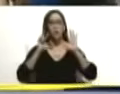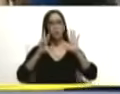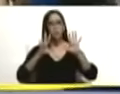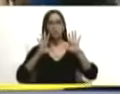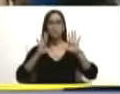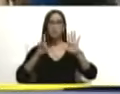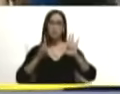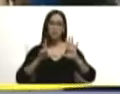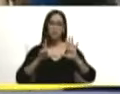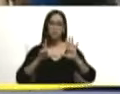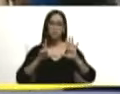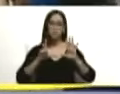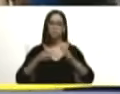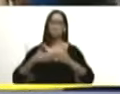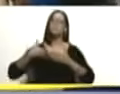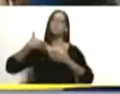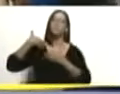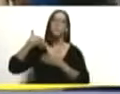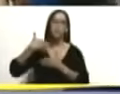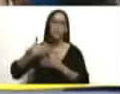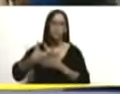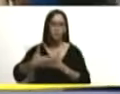1817, transcurrieron